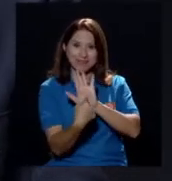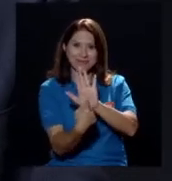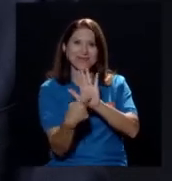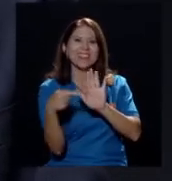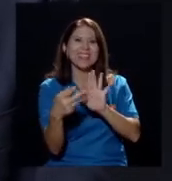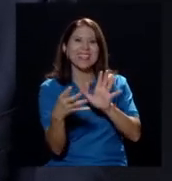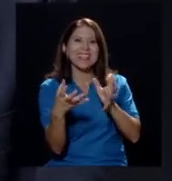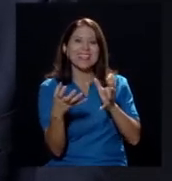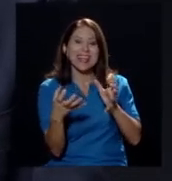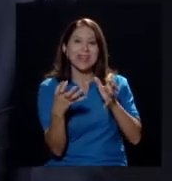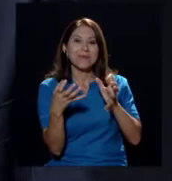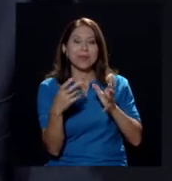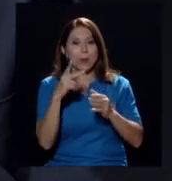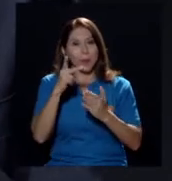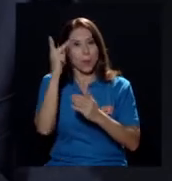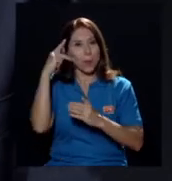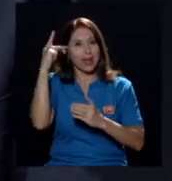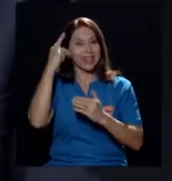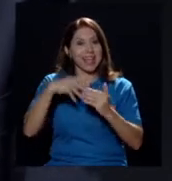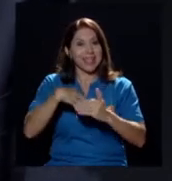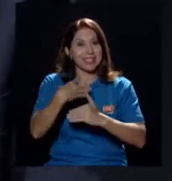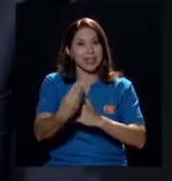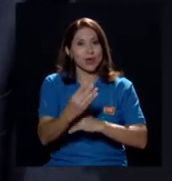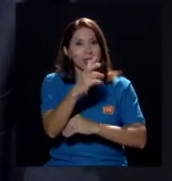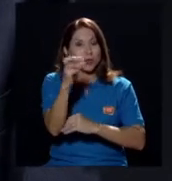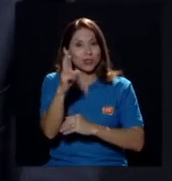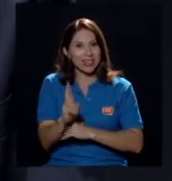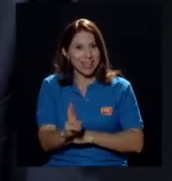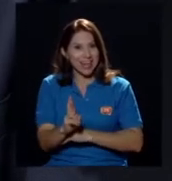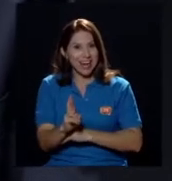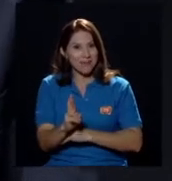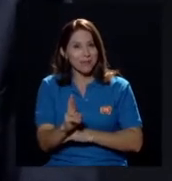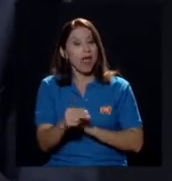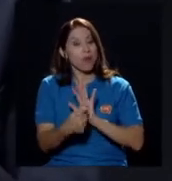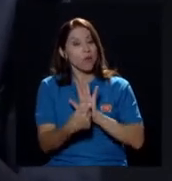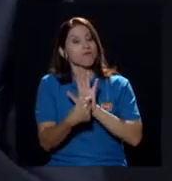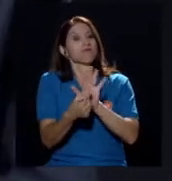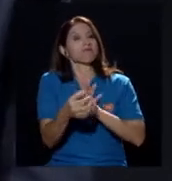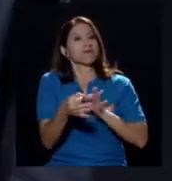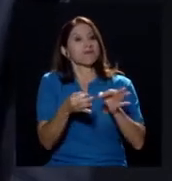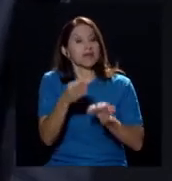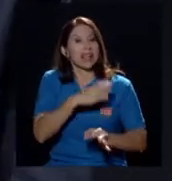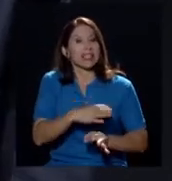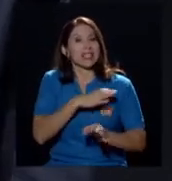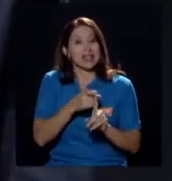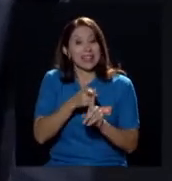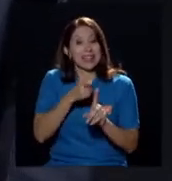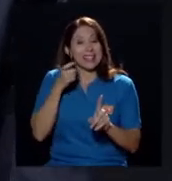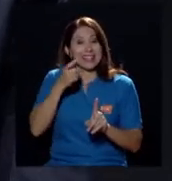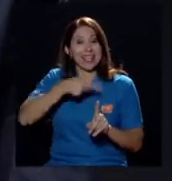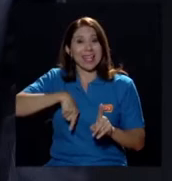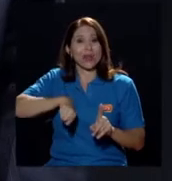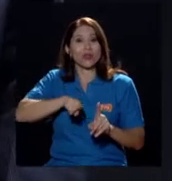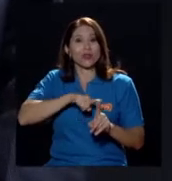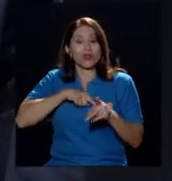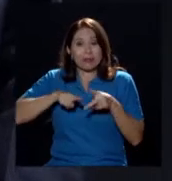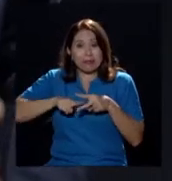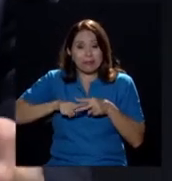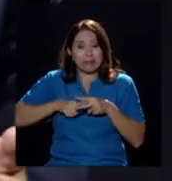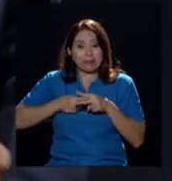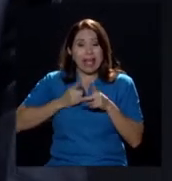política exterior de costa rica desde que nacemos a la vida independiente como una república independiente